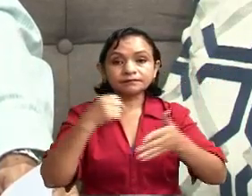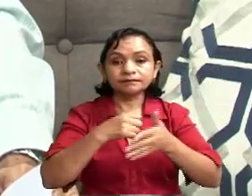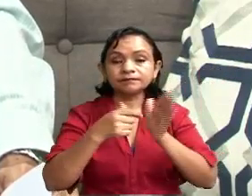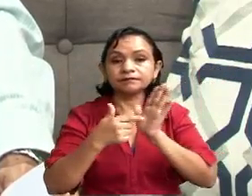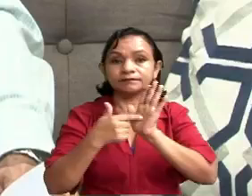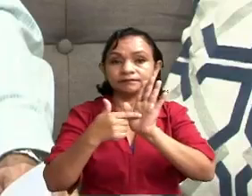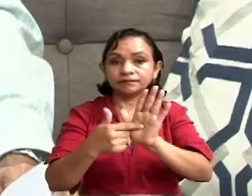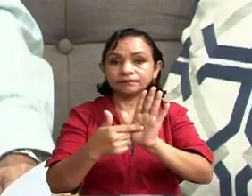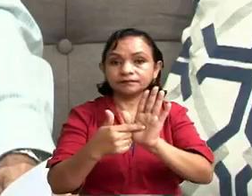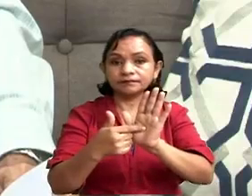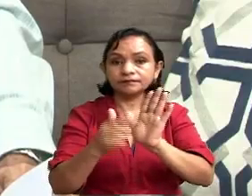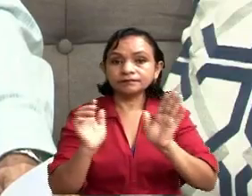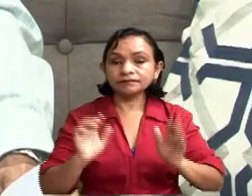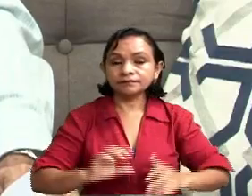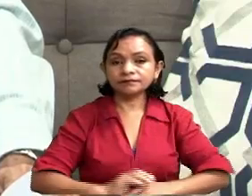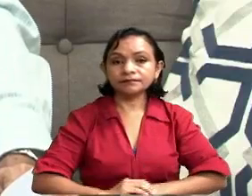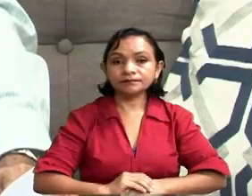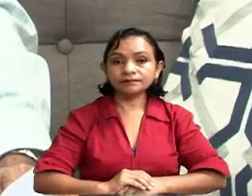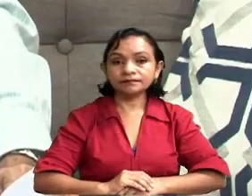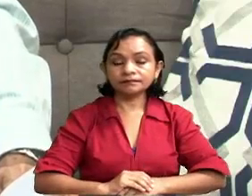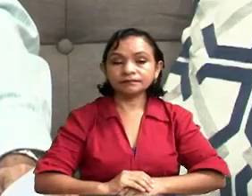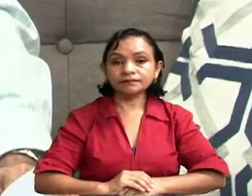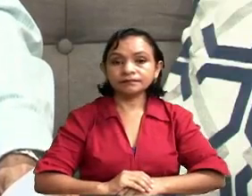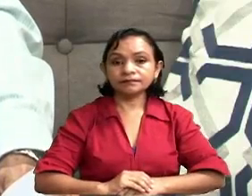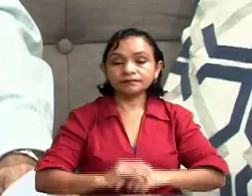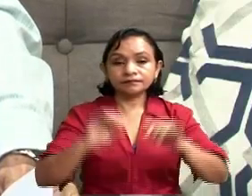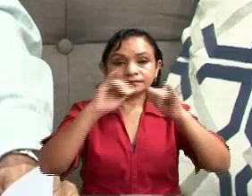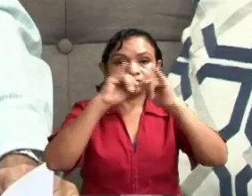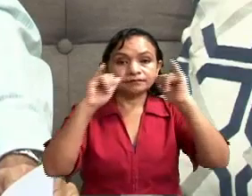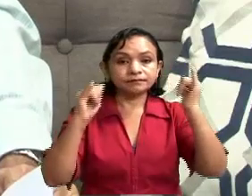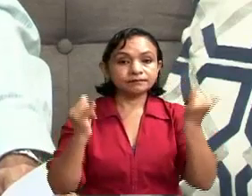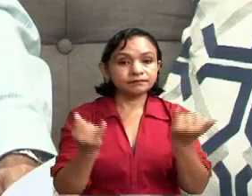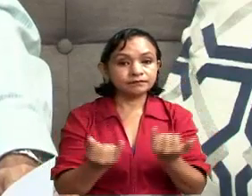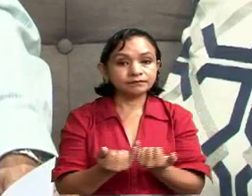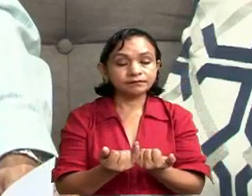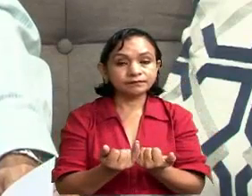ejemplo, en la parte internacional,